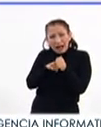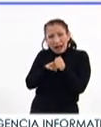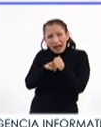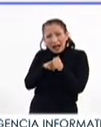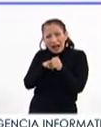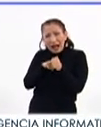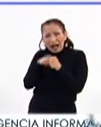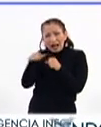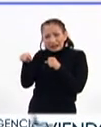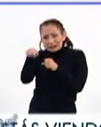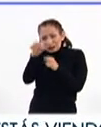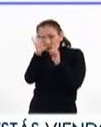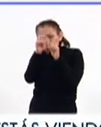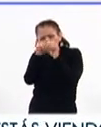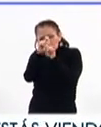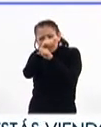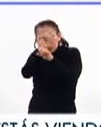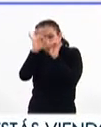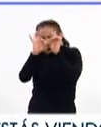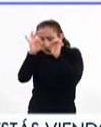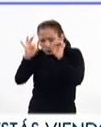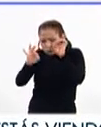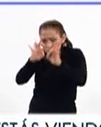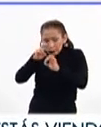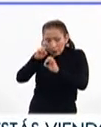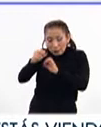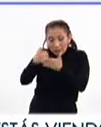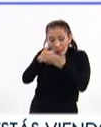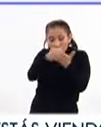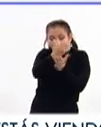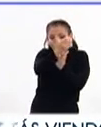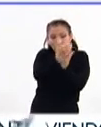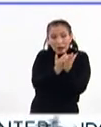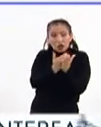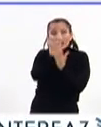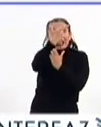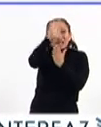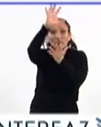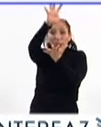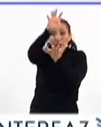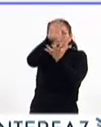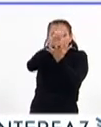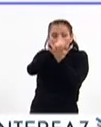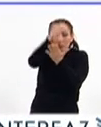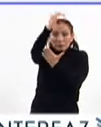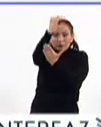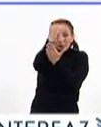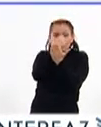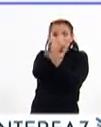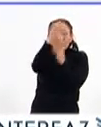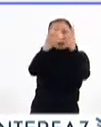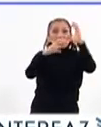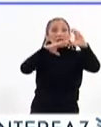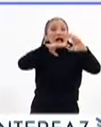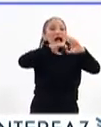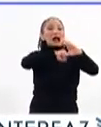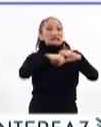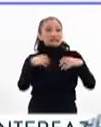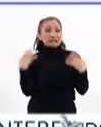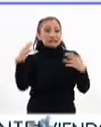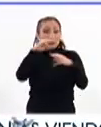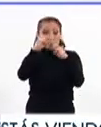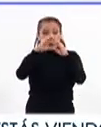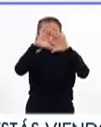rumen y que podrían eventualmente reducir la emisión de gases que tienen efecto